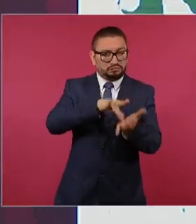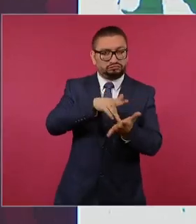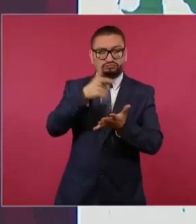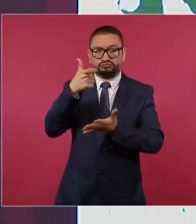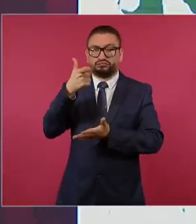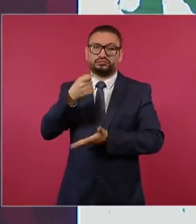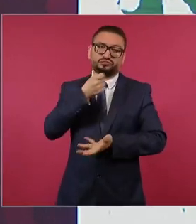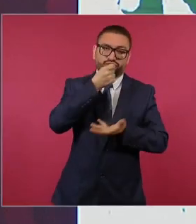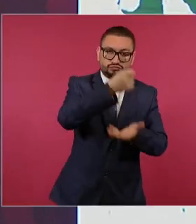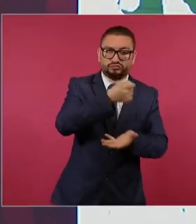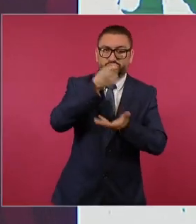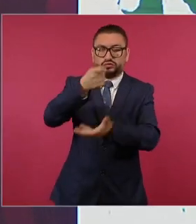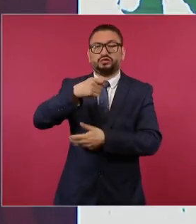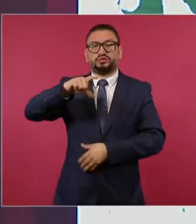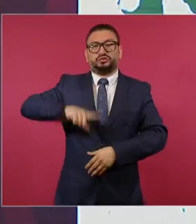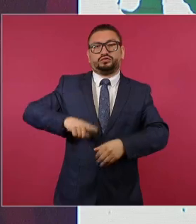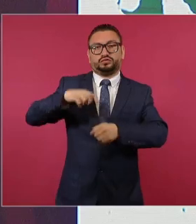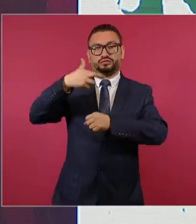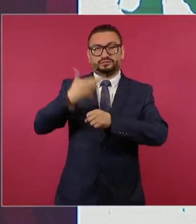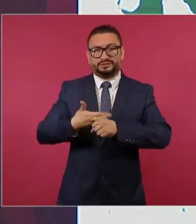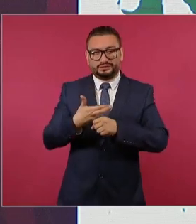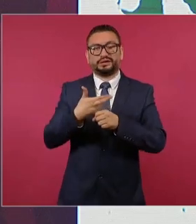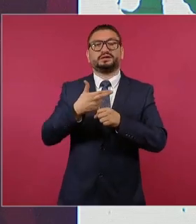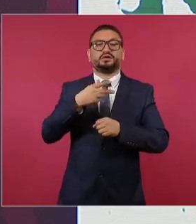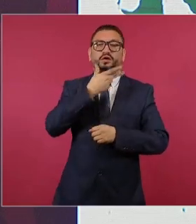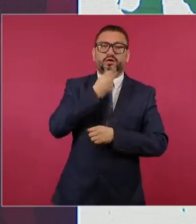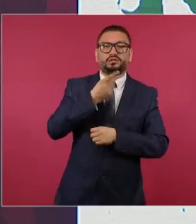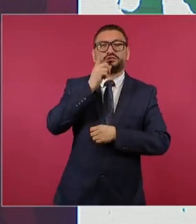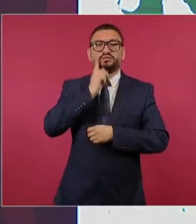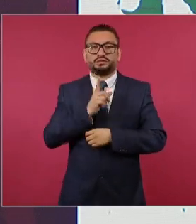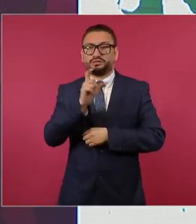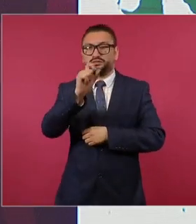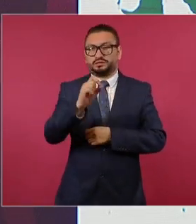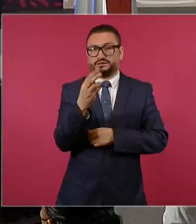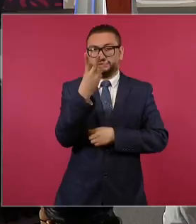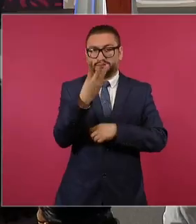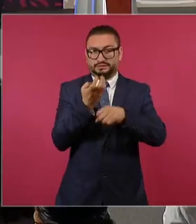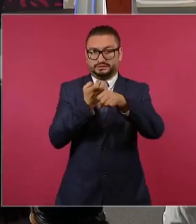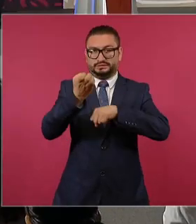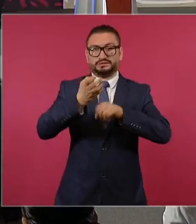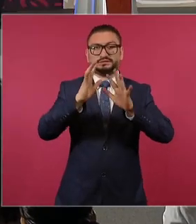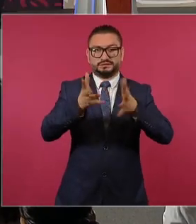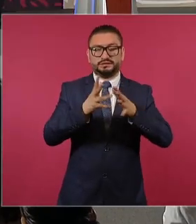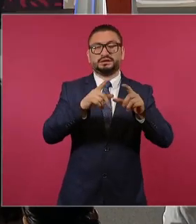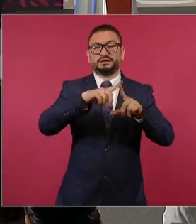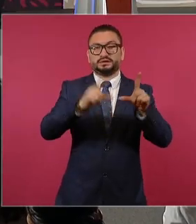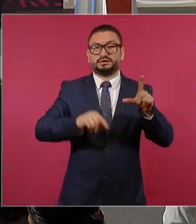los gobiernos, con los gobernadores, gobernadoras de los 23 estados, ya ha habido